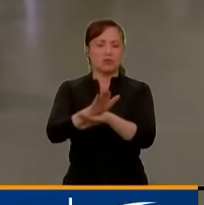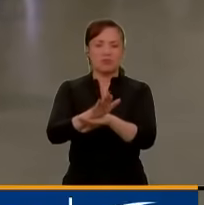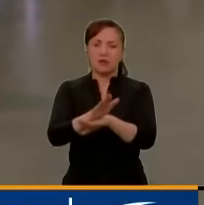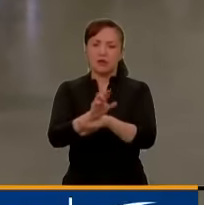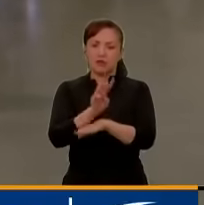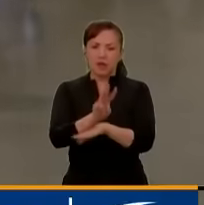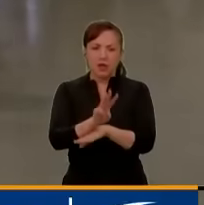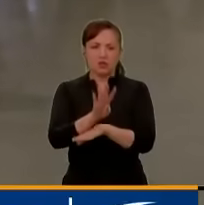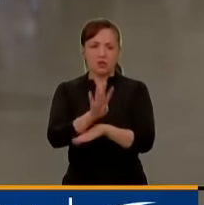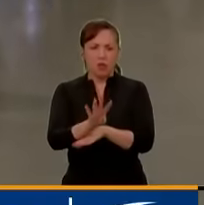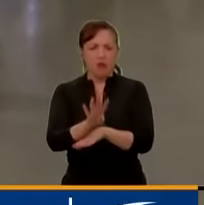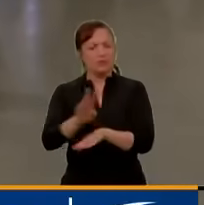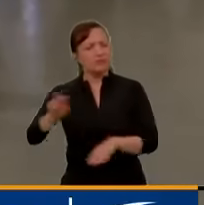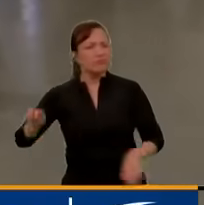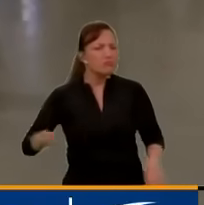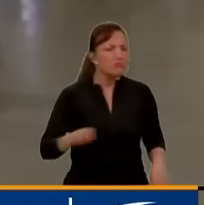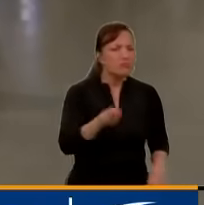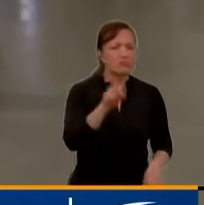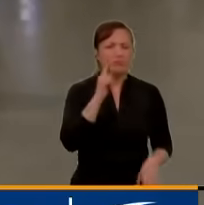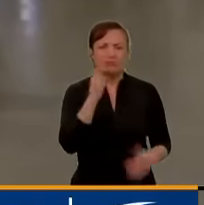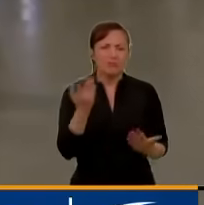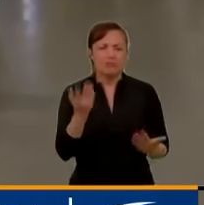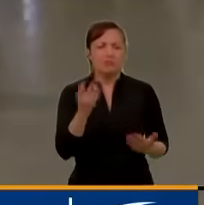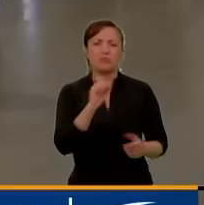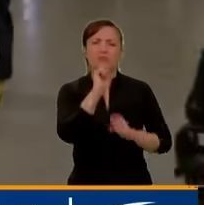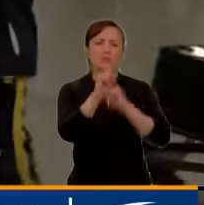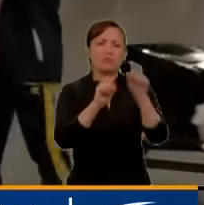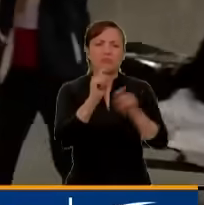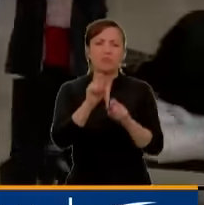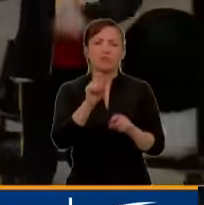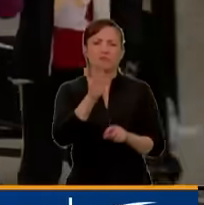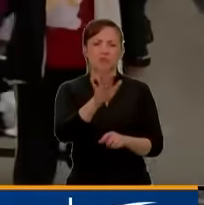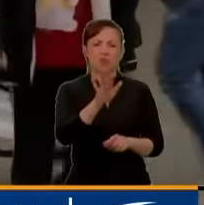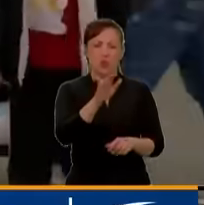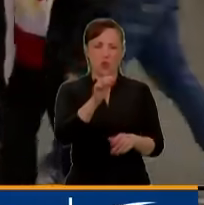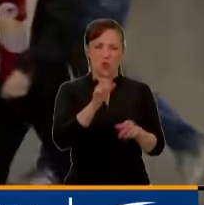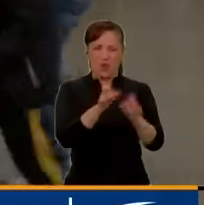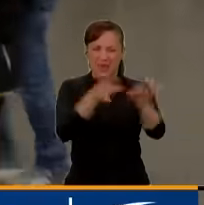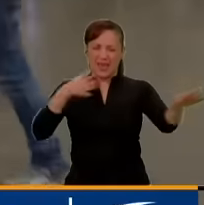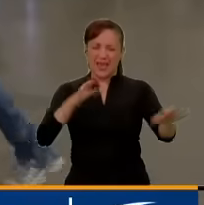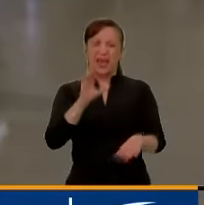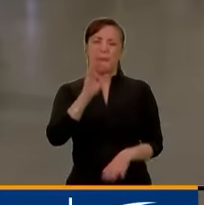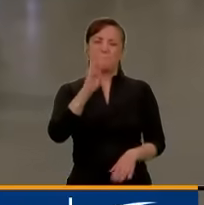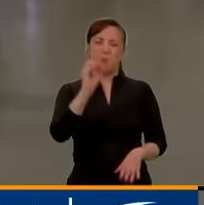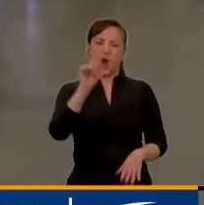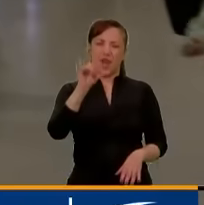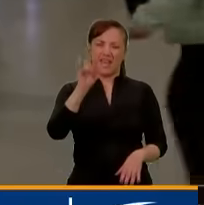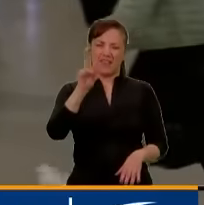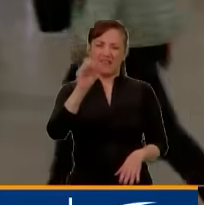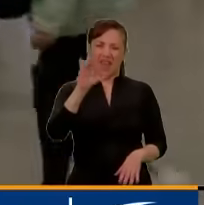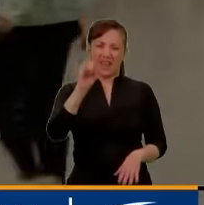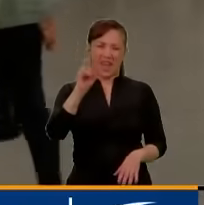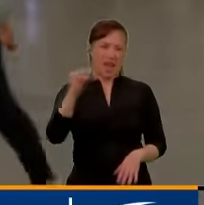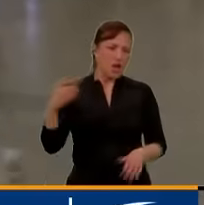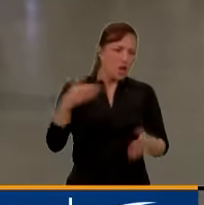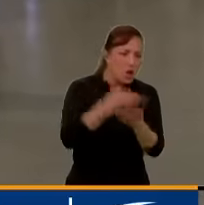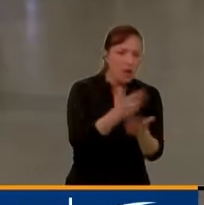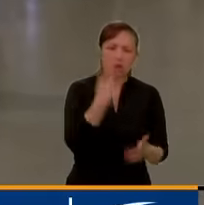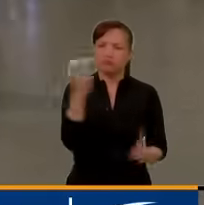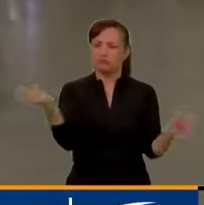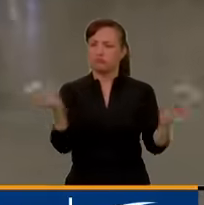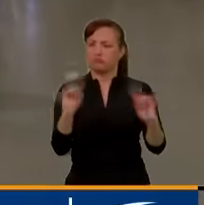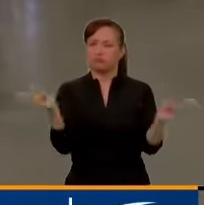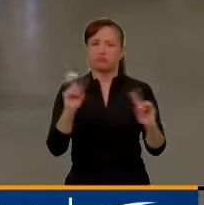4 y ellos fueron a mirar, y cuando les preguntaron a las de Expreso Bolivariana acá en el terminal, no, que nos